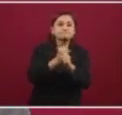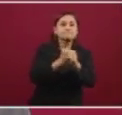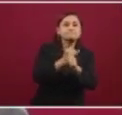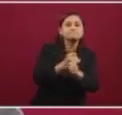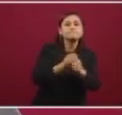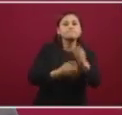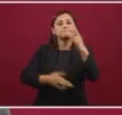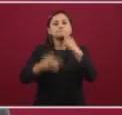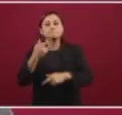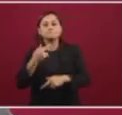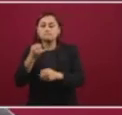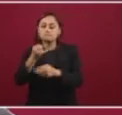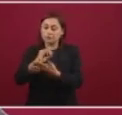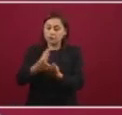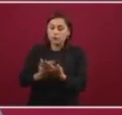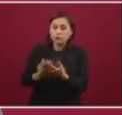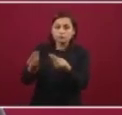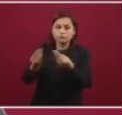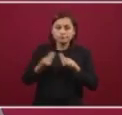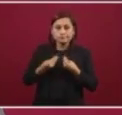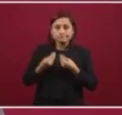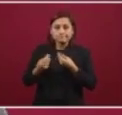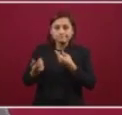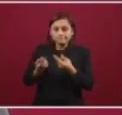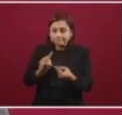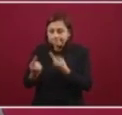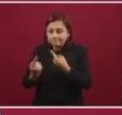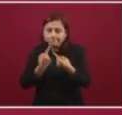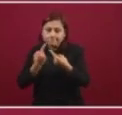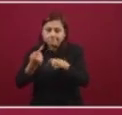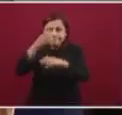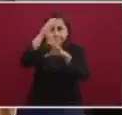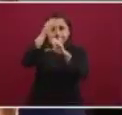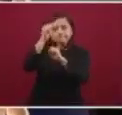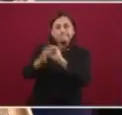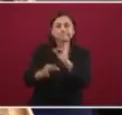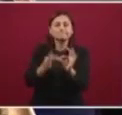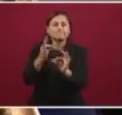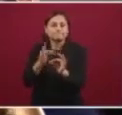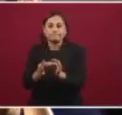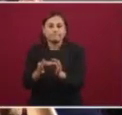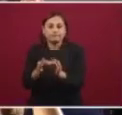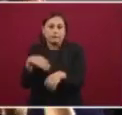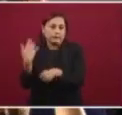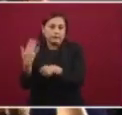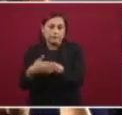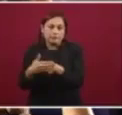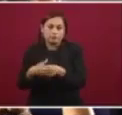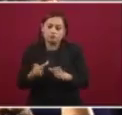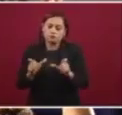proceso. Vamos a tener muy pronto todos los elementos de la Guardia Nacional.